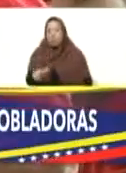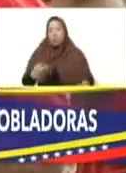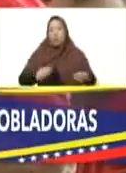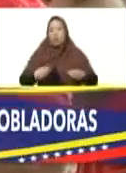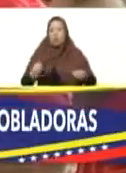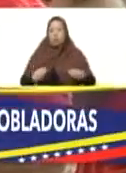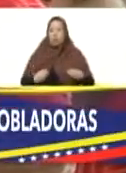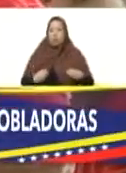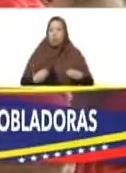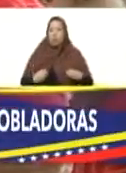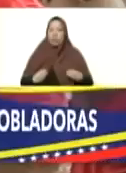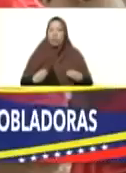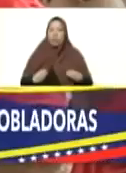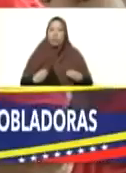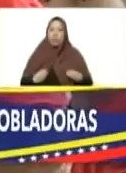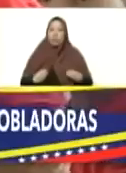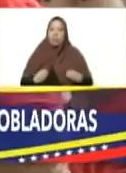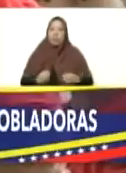totalmente